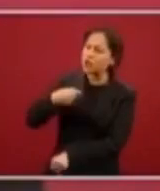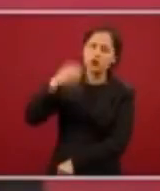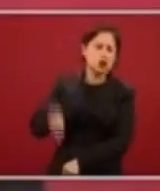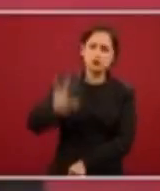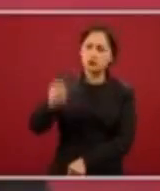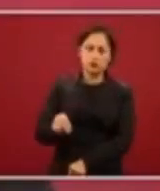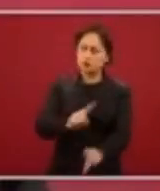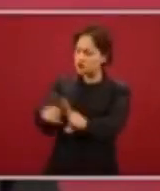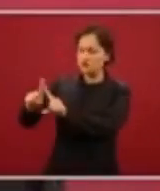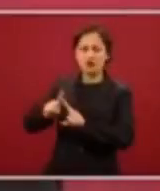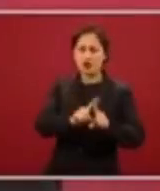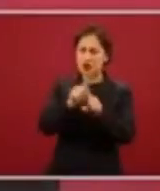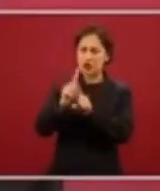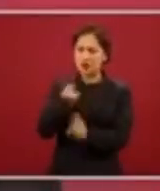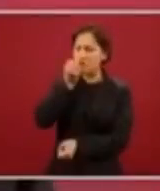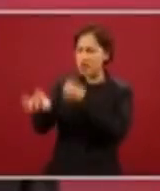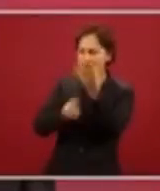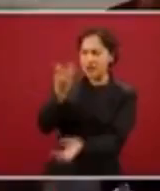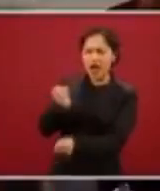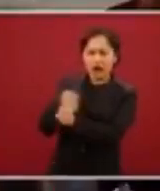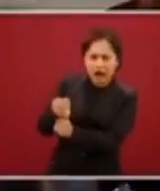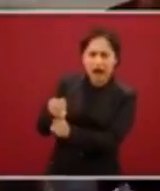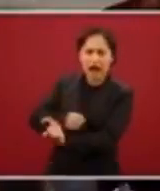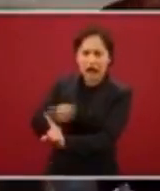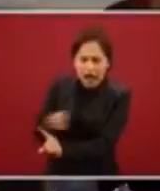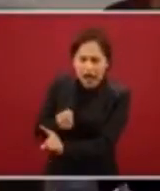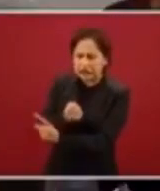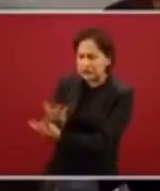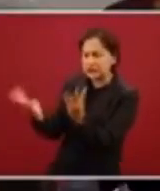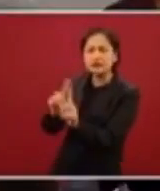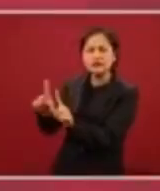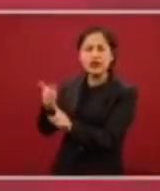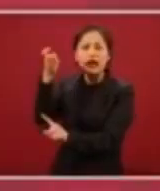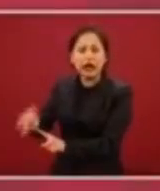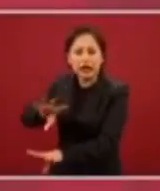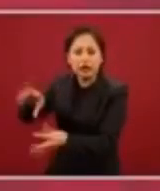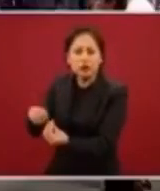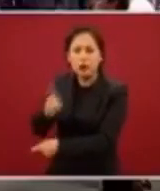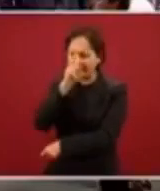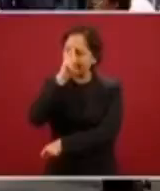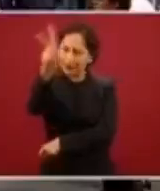Todos los tipos de agresión. ¿Qué será? Cualquier tipo de agresión. Es más, eso es violencia.